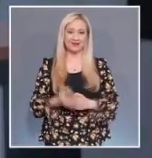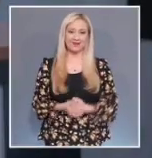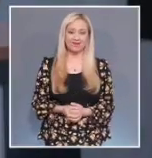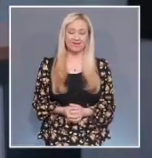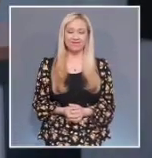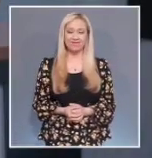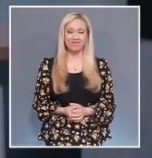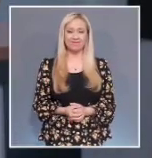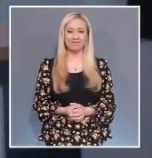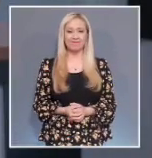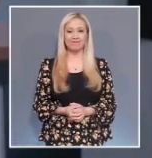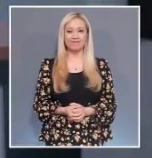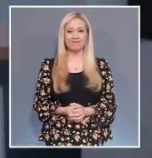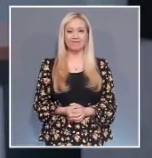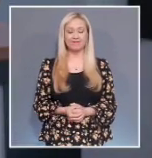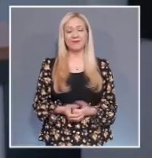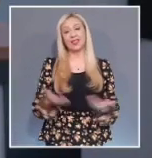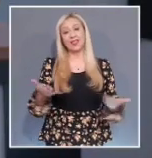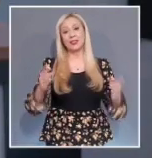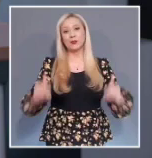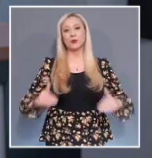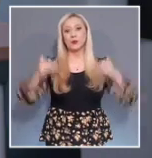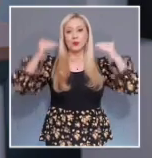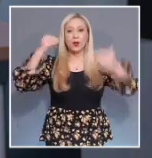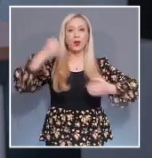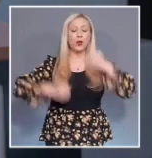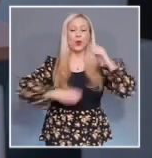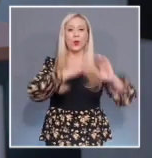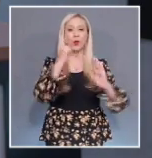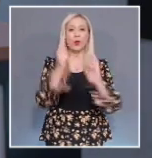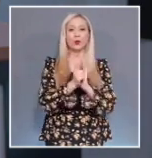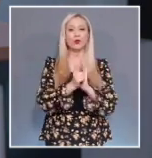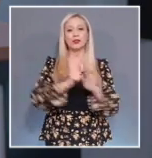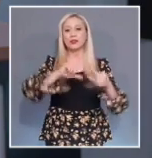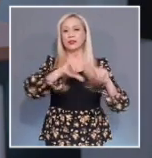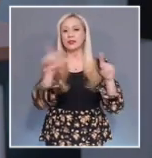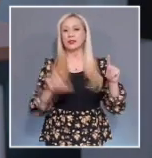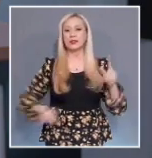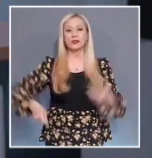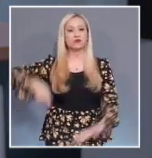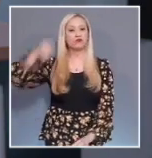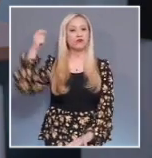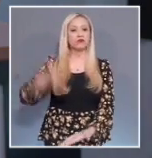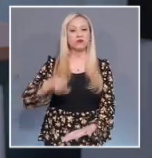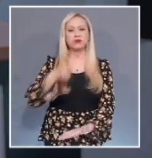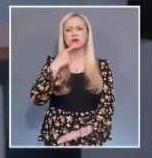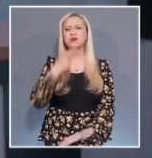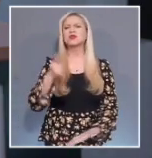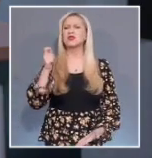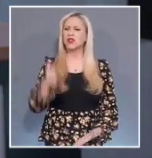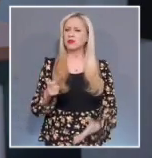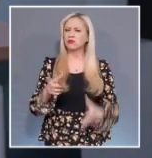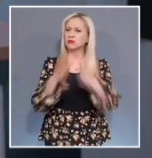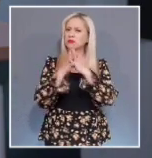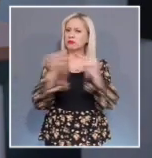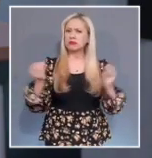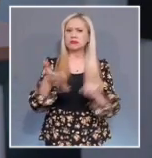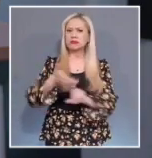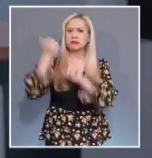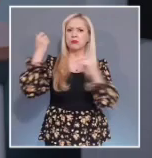La Suprema Corte de Justicia de la Nación destacó los criterios que ha establecido en relación con la desaparición forzada y la